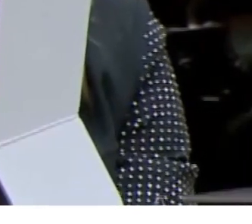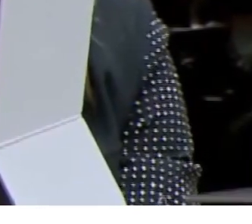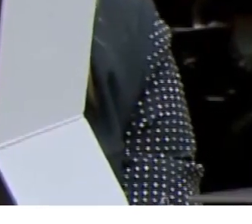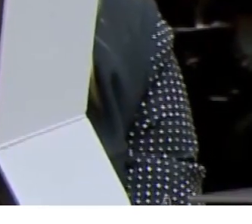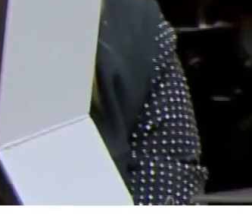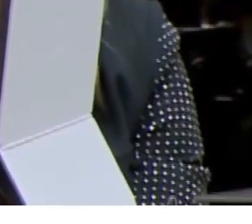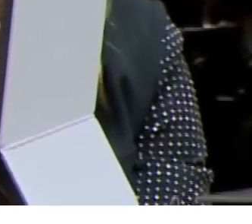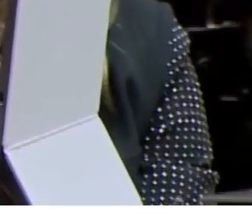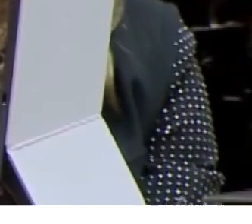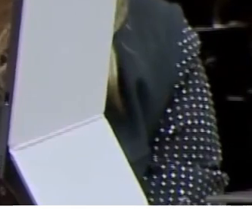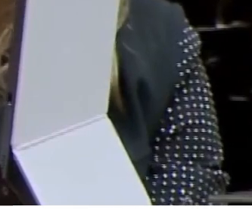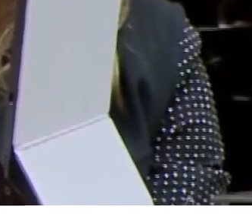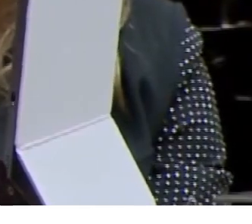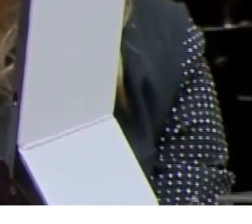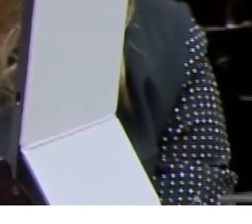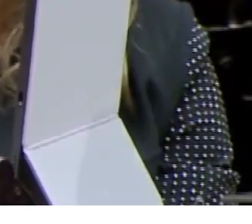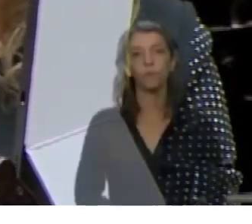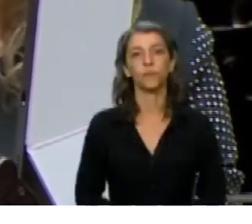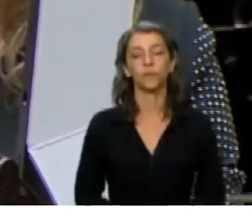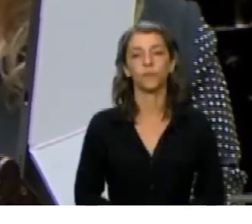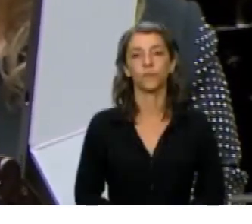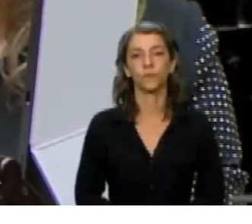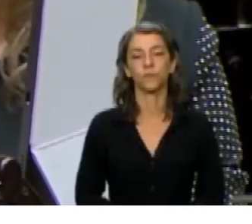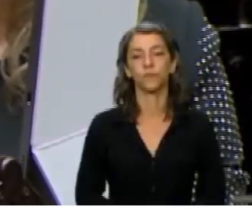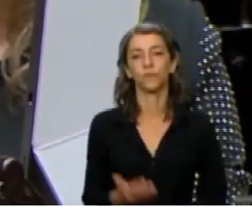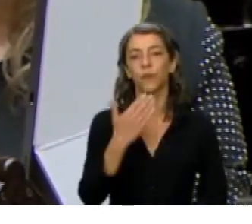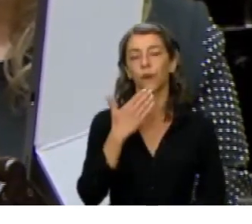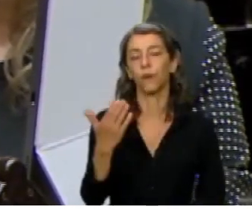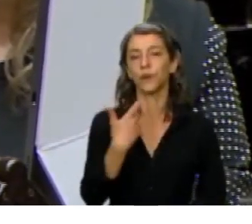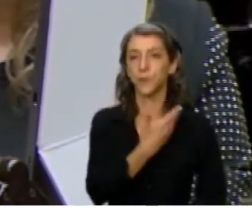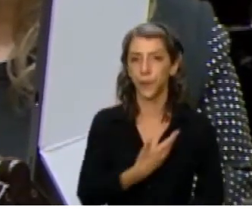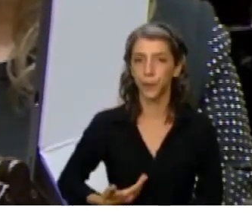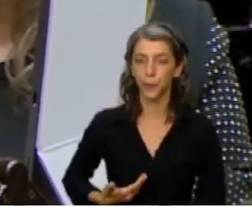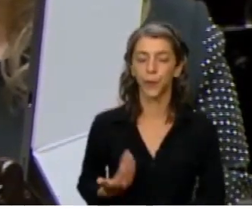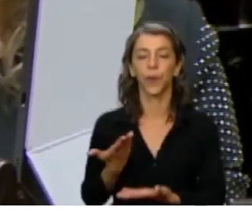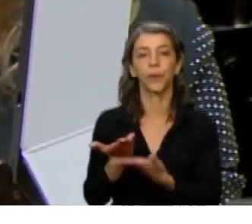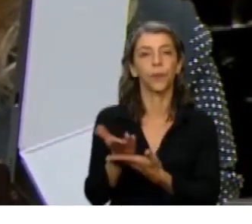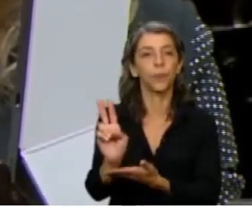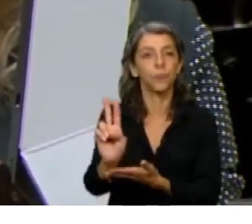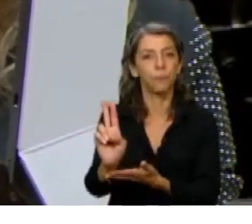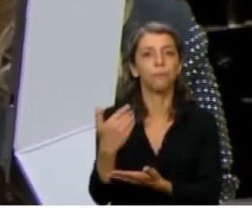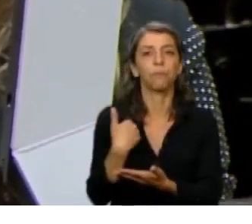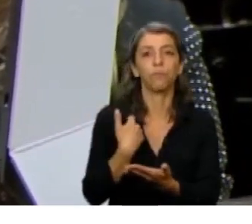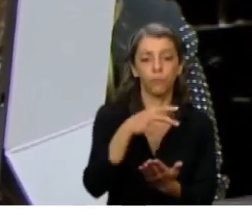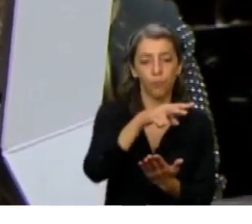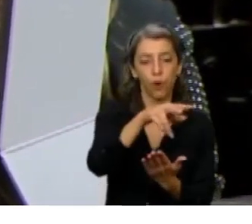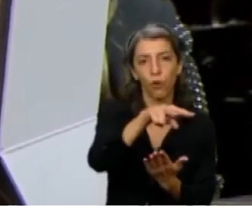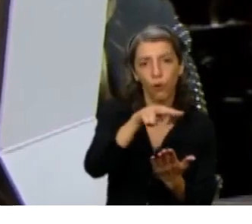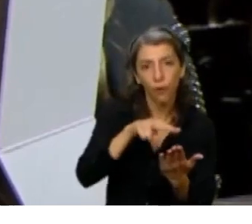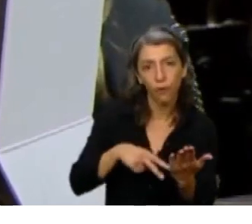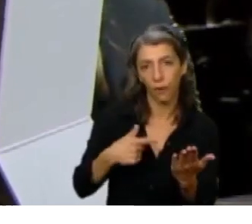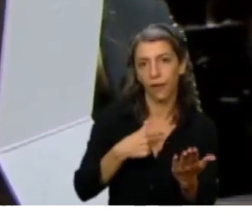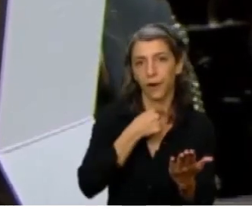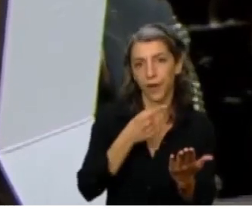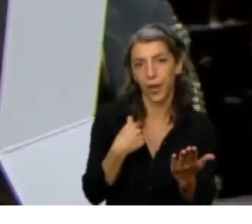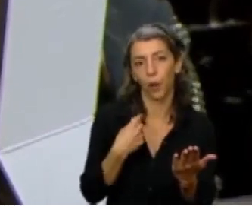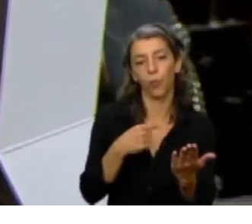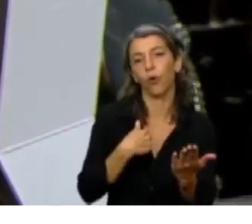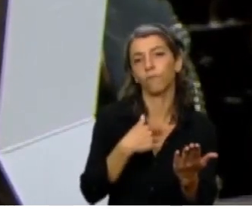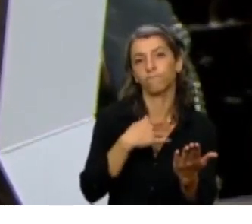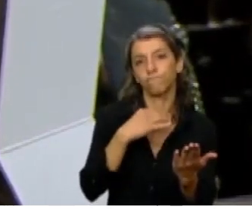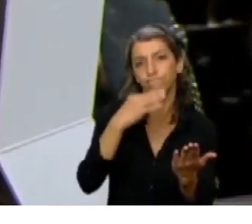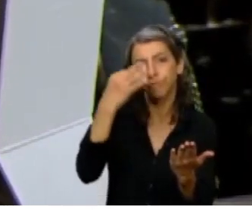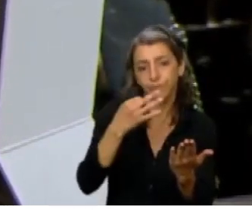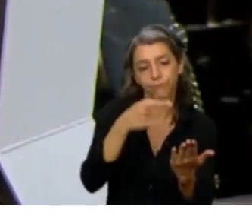Gracias, señor presidente. Solicito su permiso para leer parte de mis palabras porque hace referencia a artículos y números